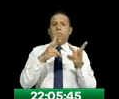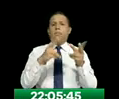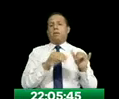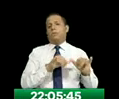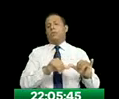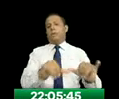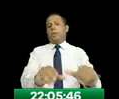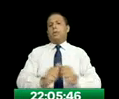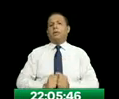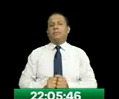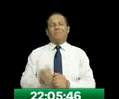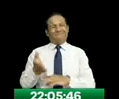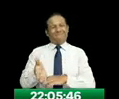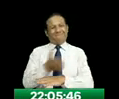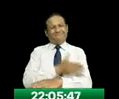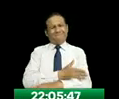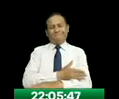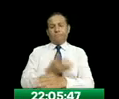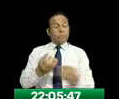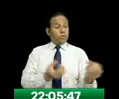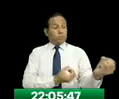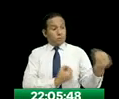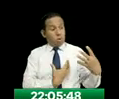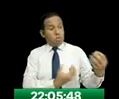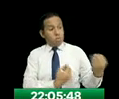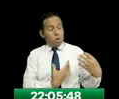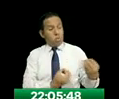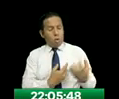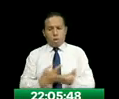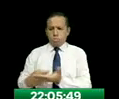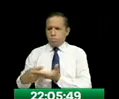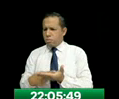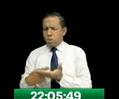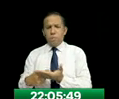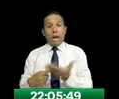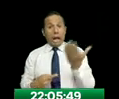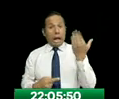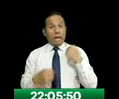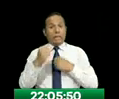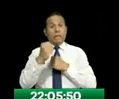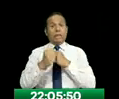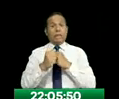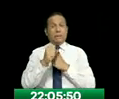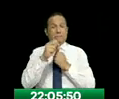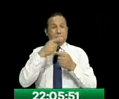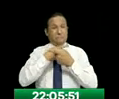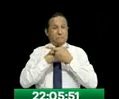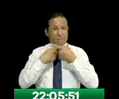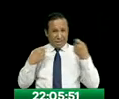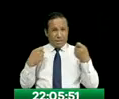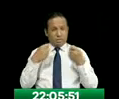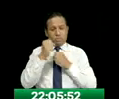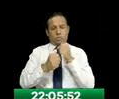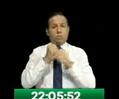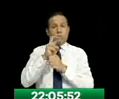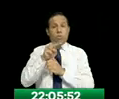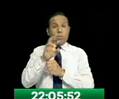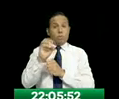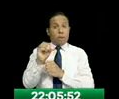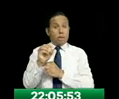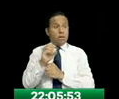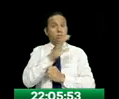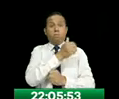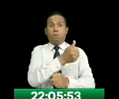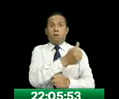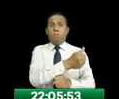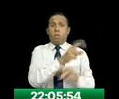organización territorial se realizó con la información proporcionada en el mes de marzo de 2020 por la Secretaría Técnica del Comité Nacional